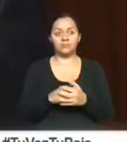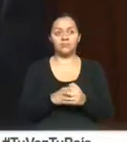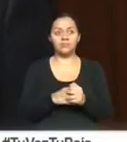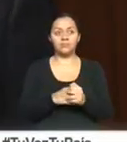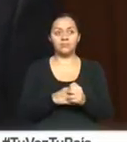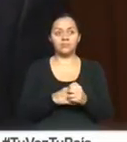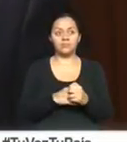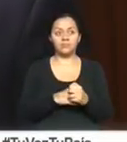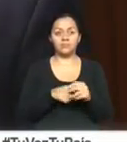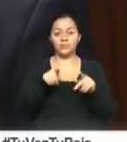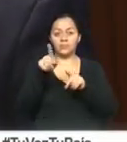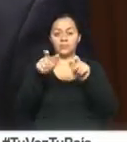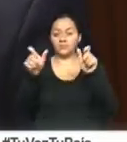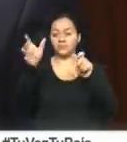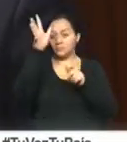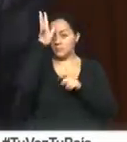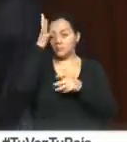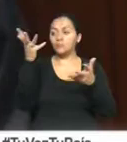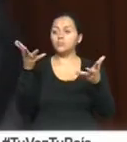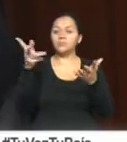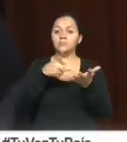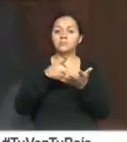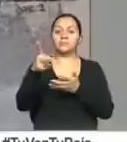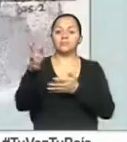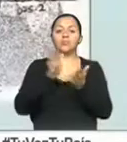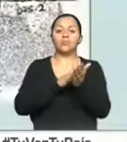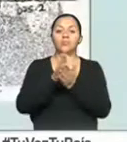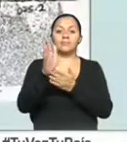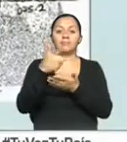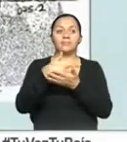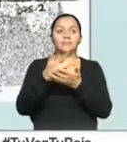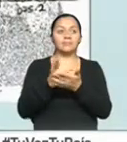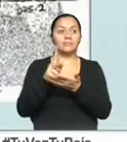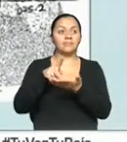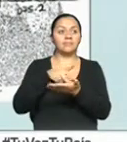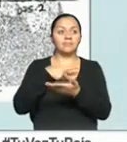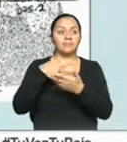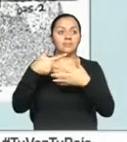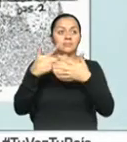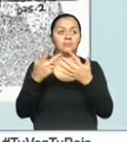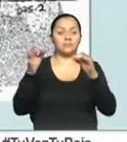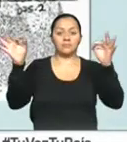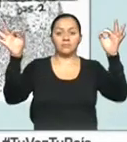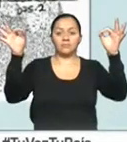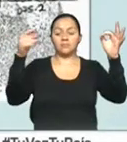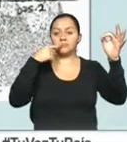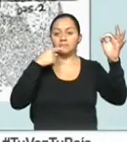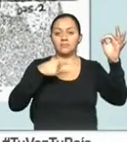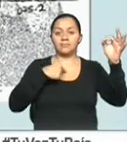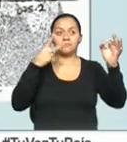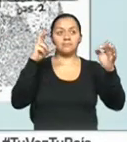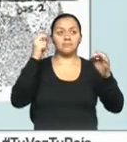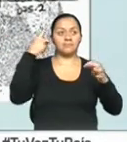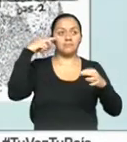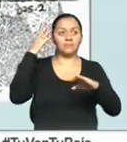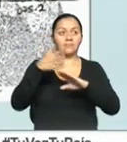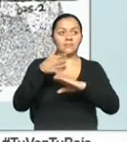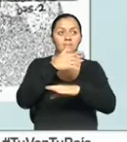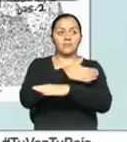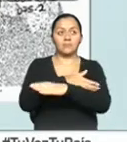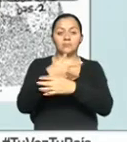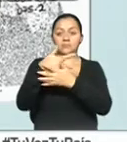Algún iluminado estaba preguntando dónde estaba el pago, dónde está una copia del cheque de lo que pagaron a Hidropastaza, los 20 millones de dólares en efectivo, más todas las